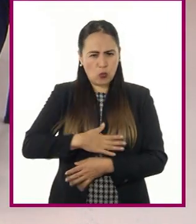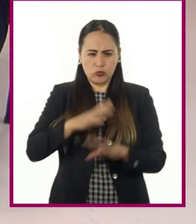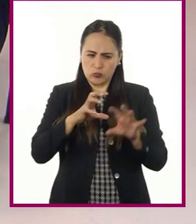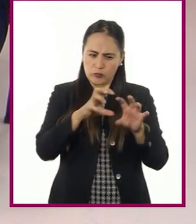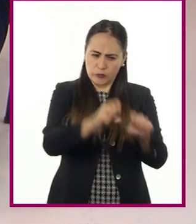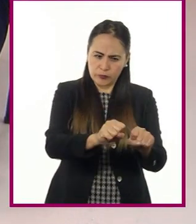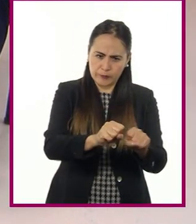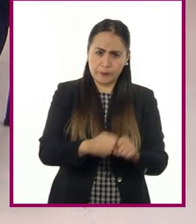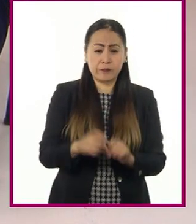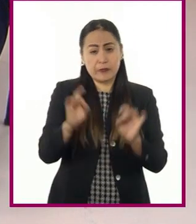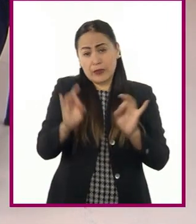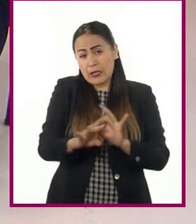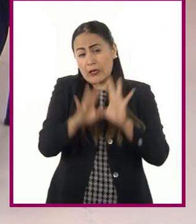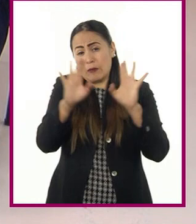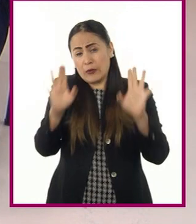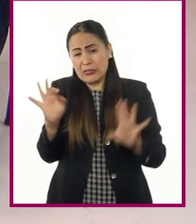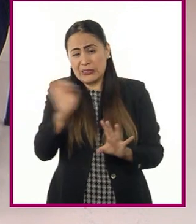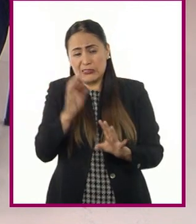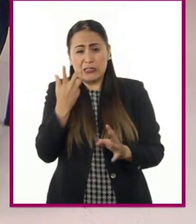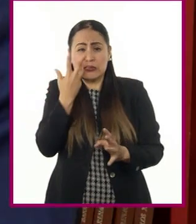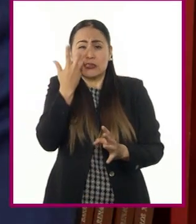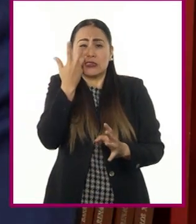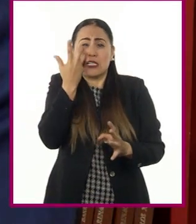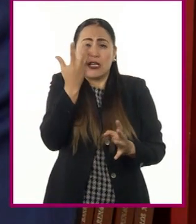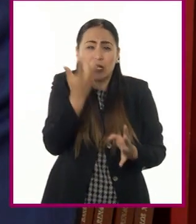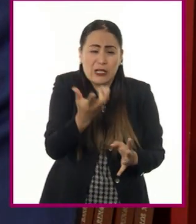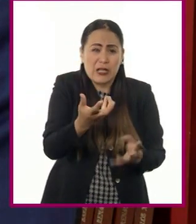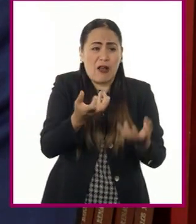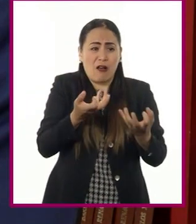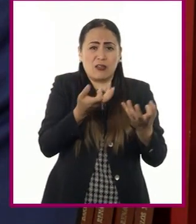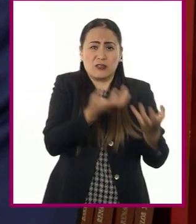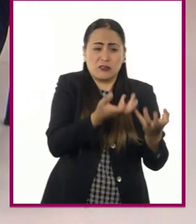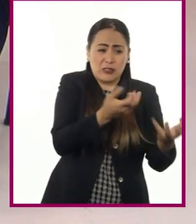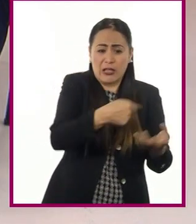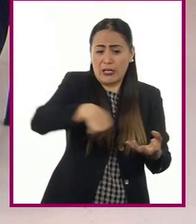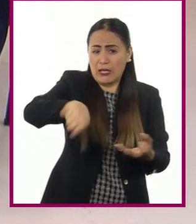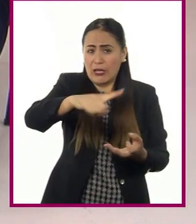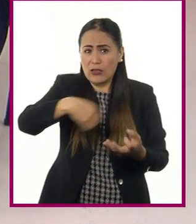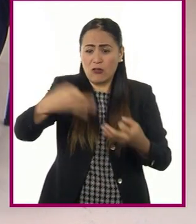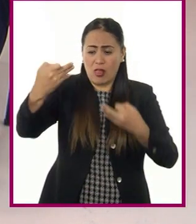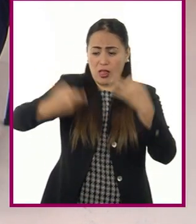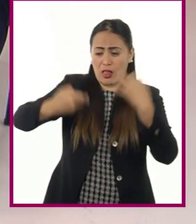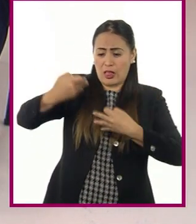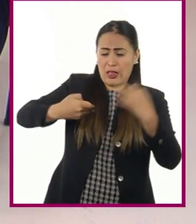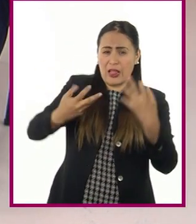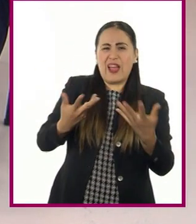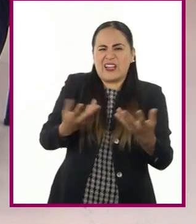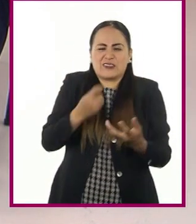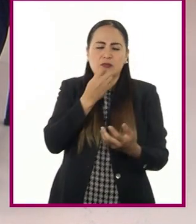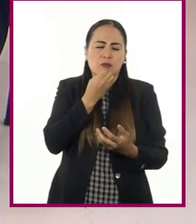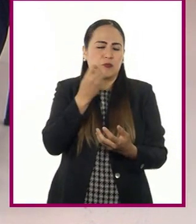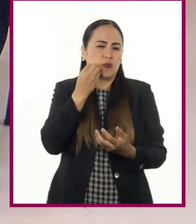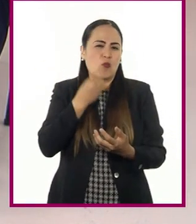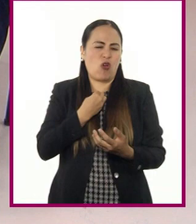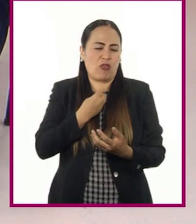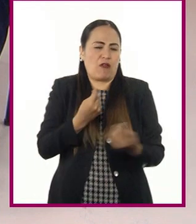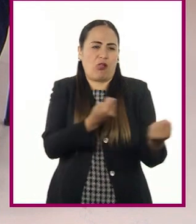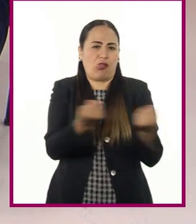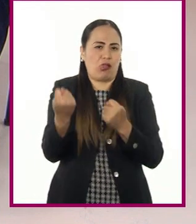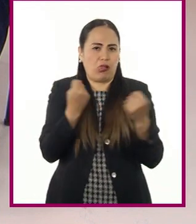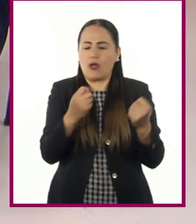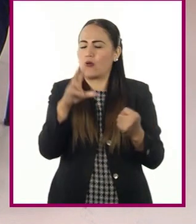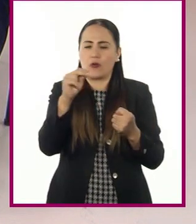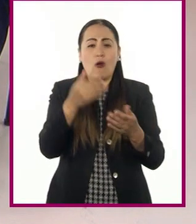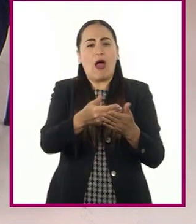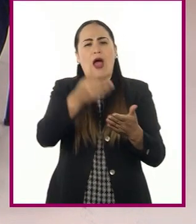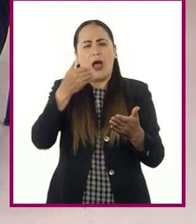algún momento se guíen por sus deseos o por las ganas de recibir aceptación, la mayoría de las veces que se enfrenten a un dilema, tomarán